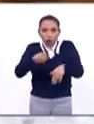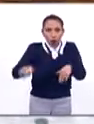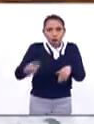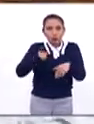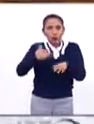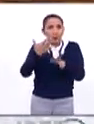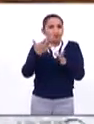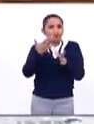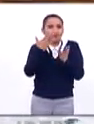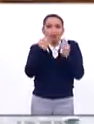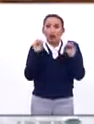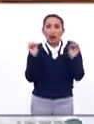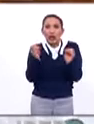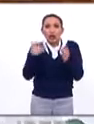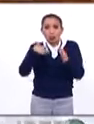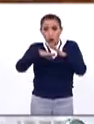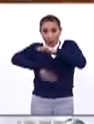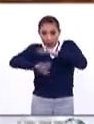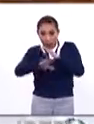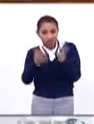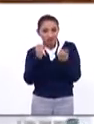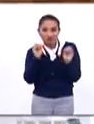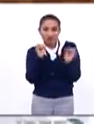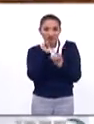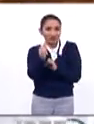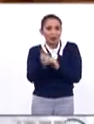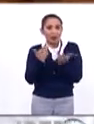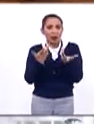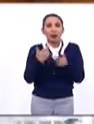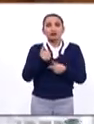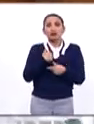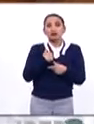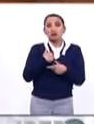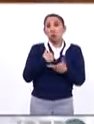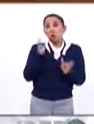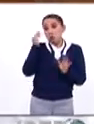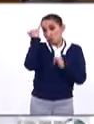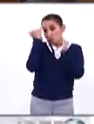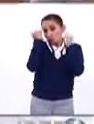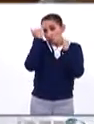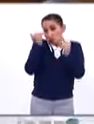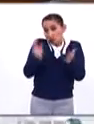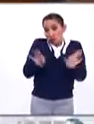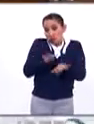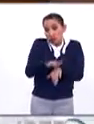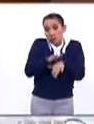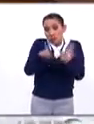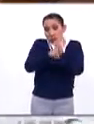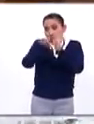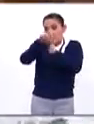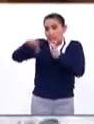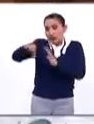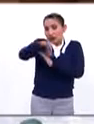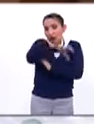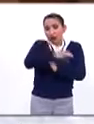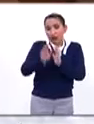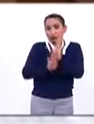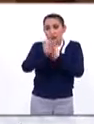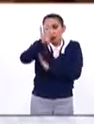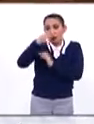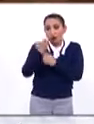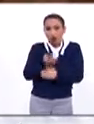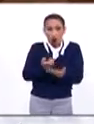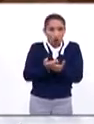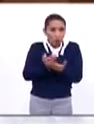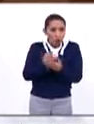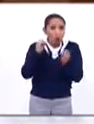no hay una estructura. Es algo que yo me imagine que sean los departamentos de desarrollo económico,